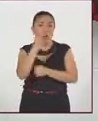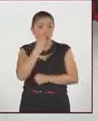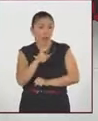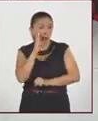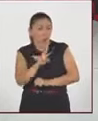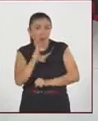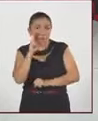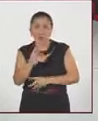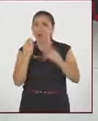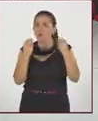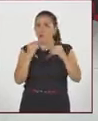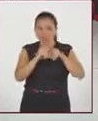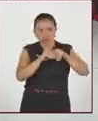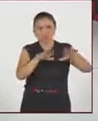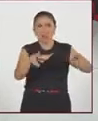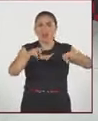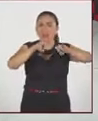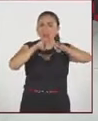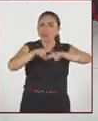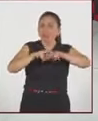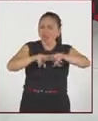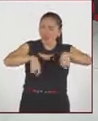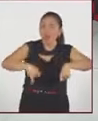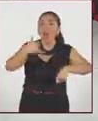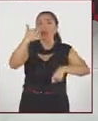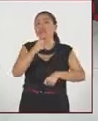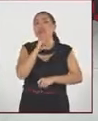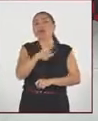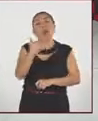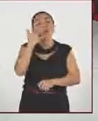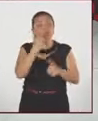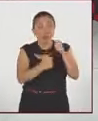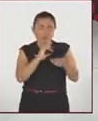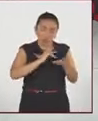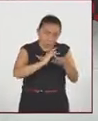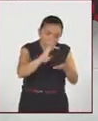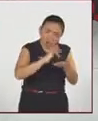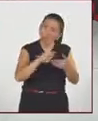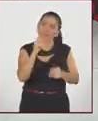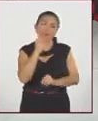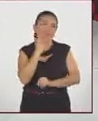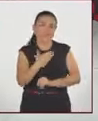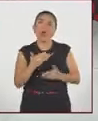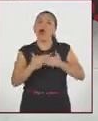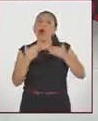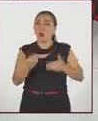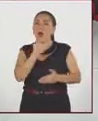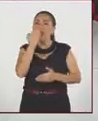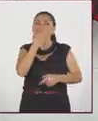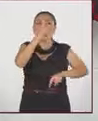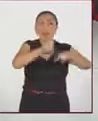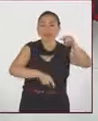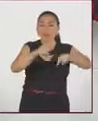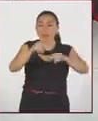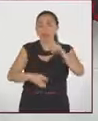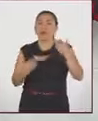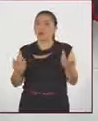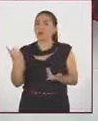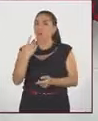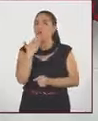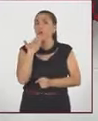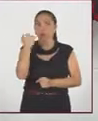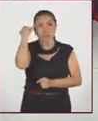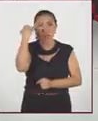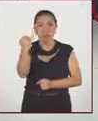¿no? Limitar los dispositivos también, creo que todas las escuelas están haciendo esto, lo cual creo que es una muy buena